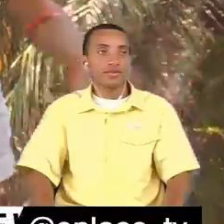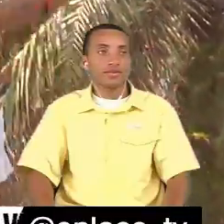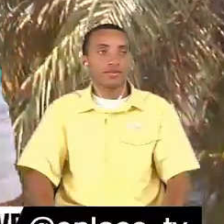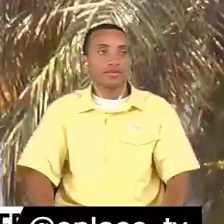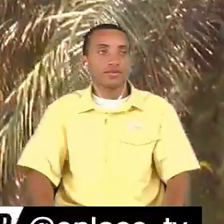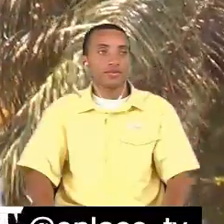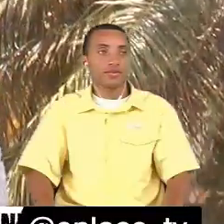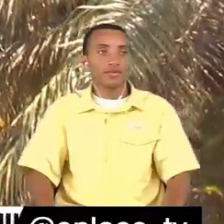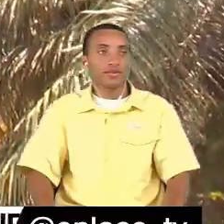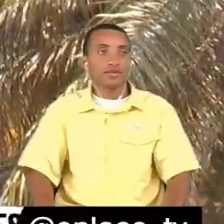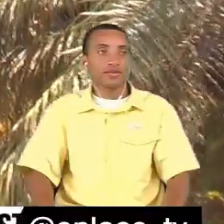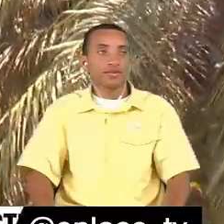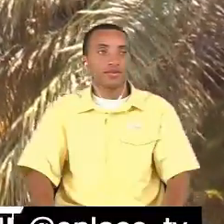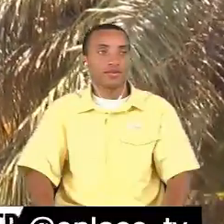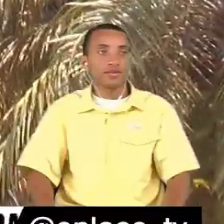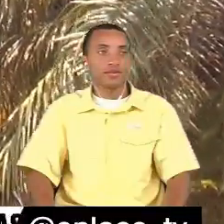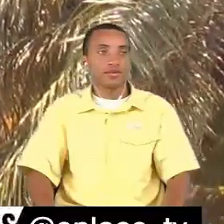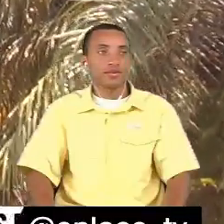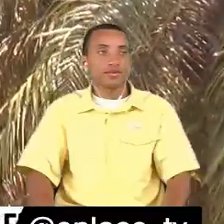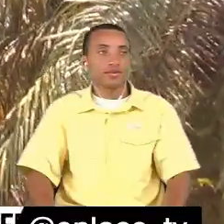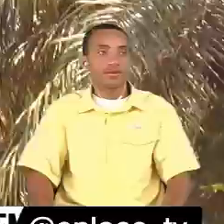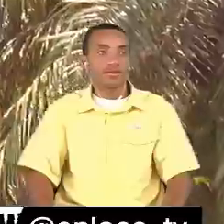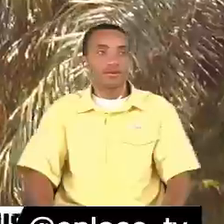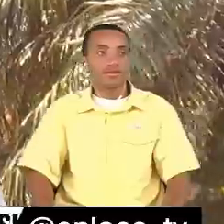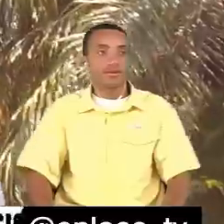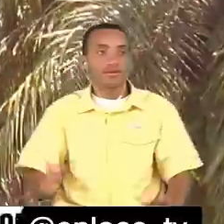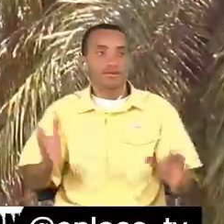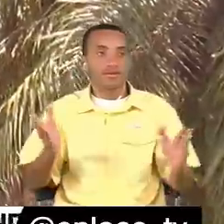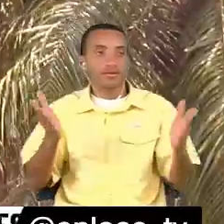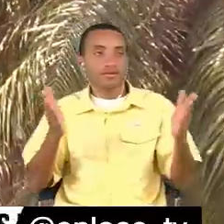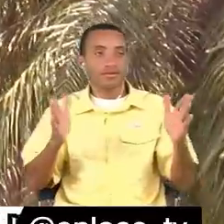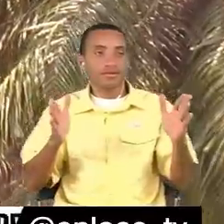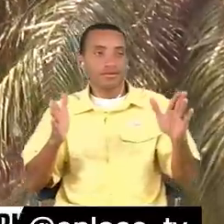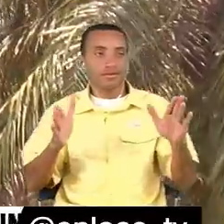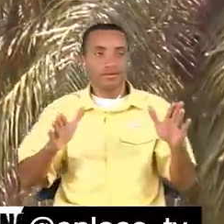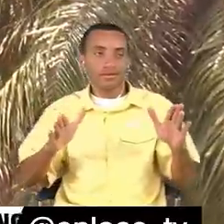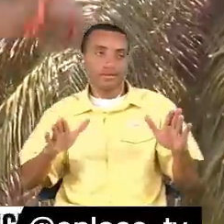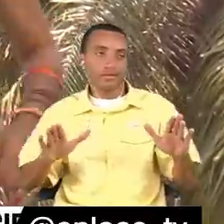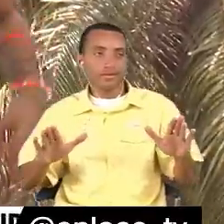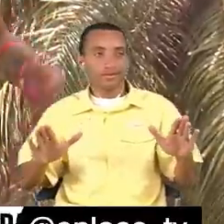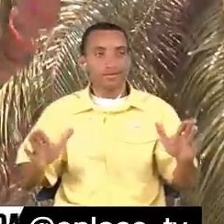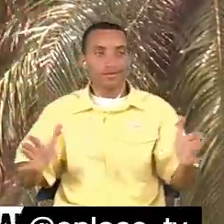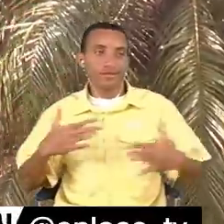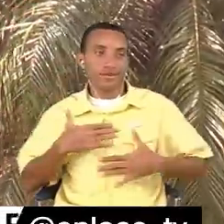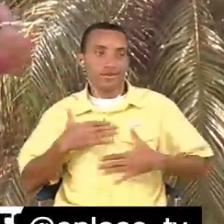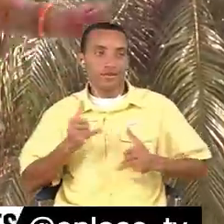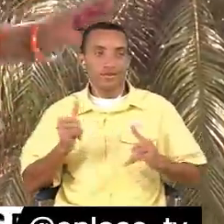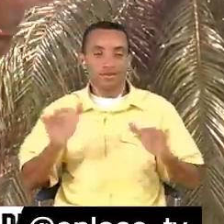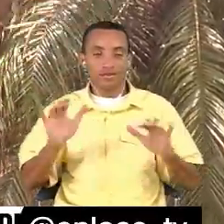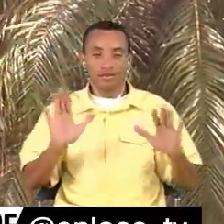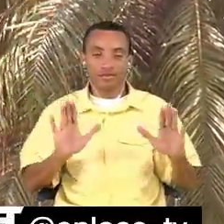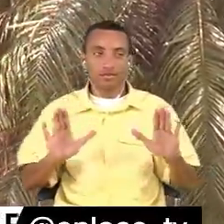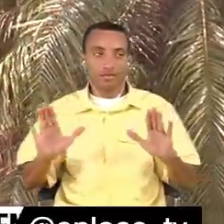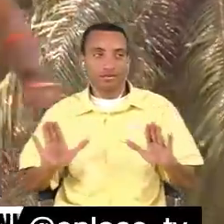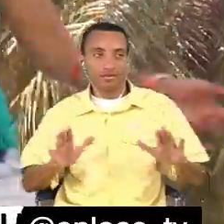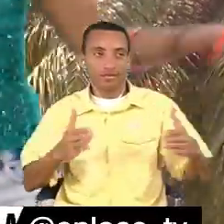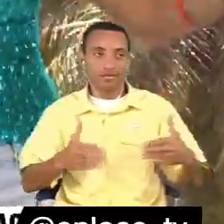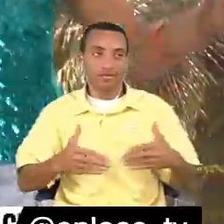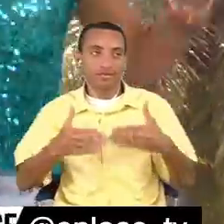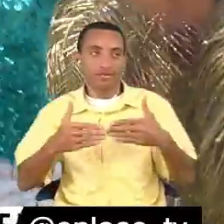Magda y Lena con sus curvas me quieren ver feliz. Voy bajando muy despacio en